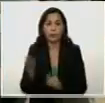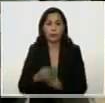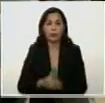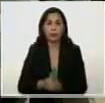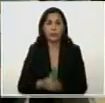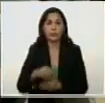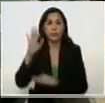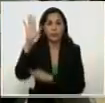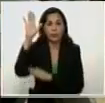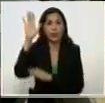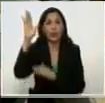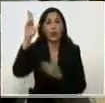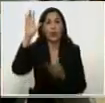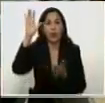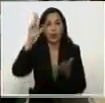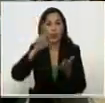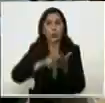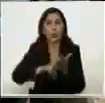aprobado.